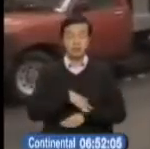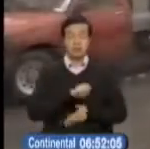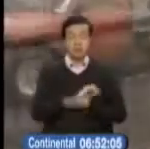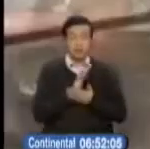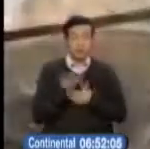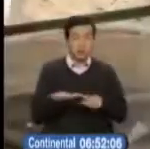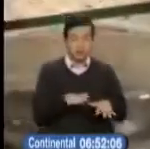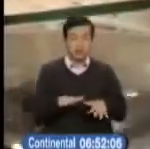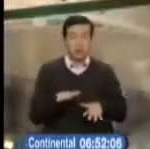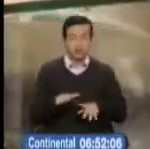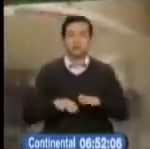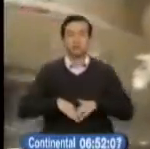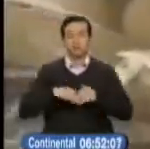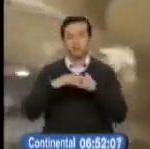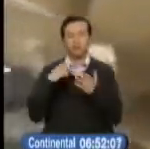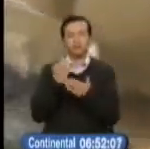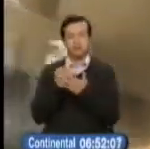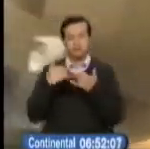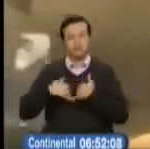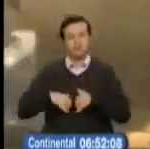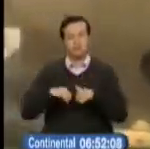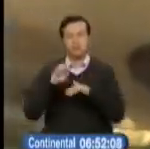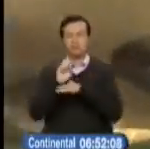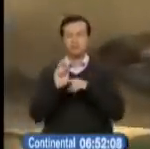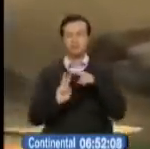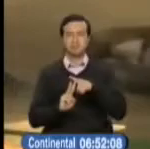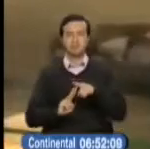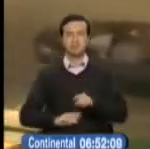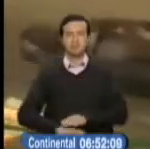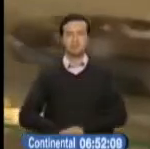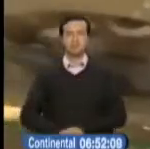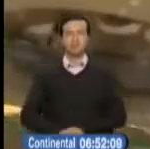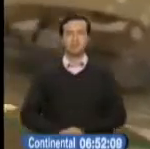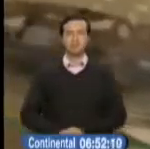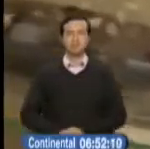Montecristi. Con imágenes de José Luis Rodríguez, Gustavo Espinosa, Ecuador TV.